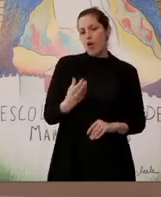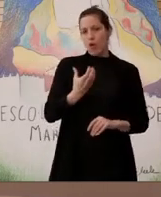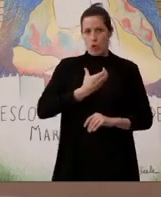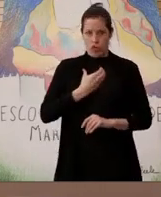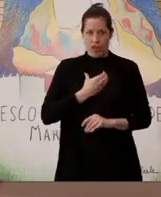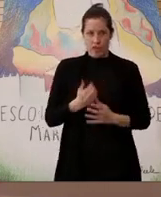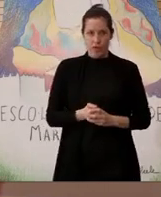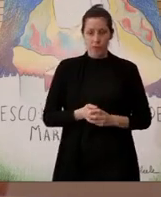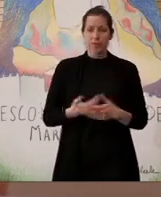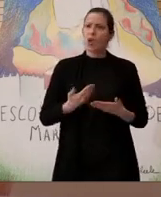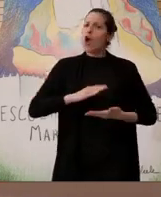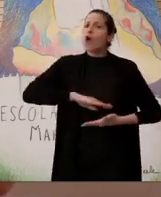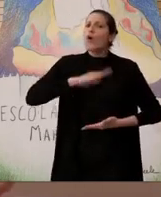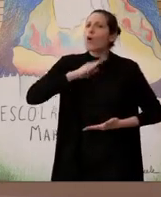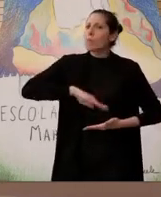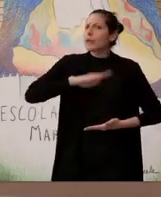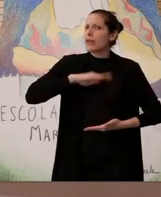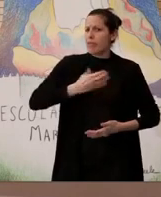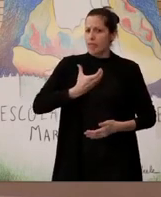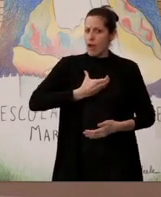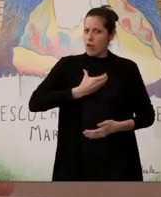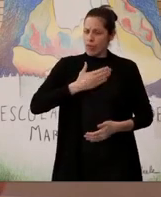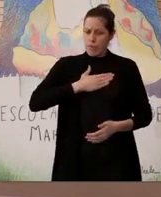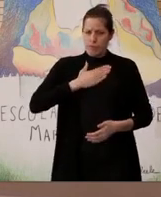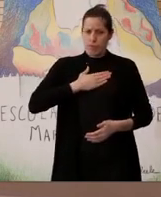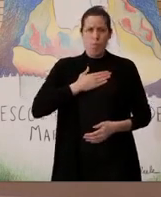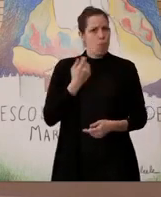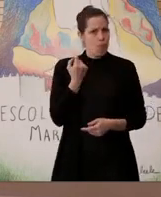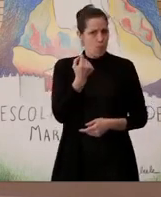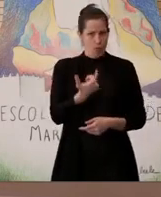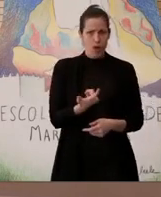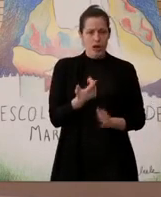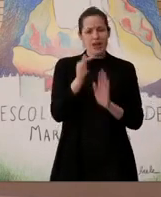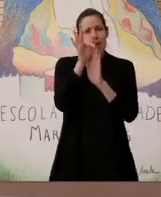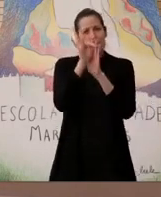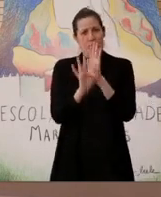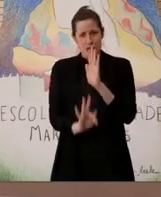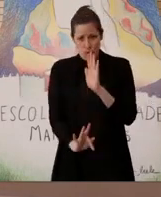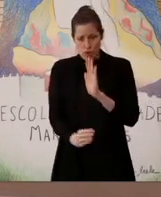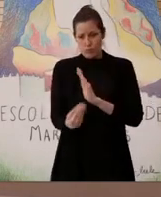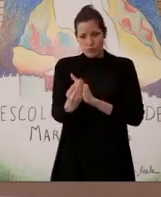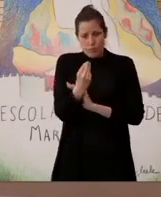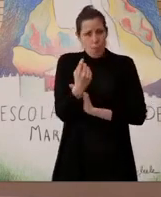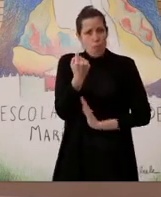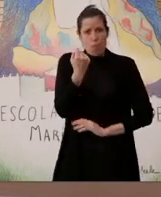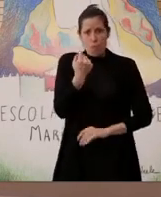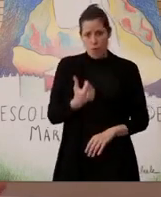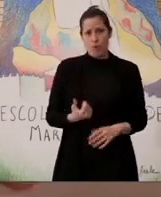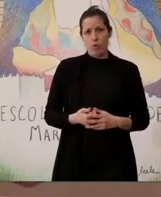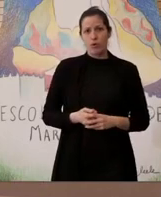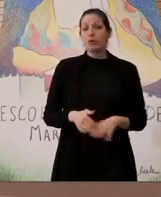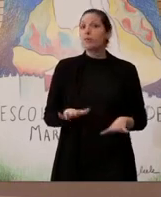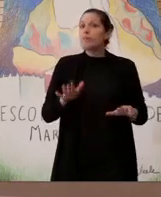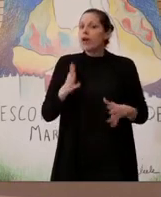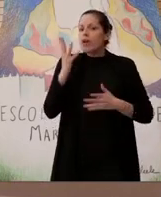que competencias propias tenemos pocas que orzamentos tenemos muy pocos orzamentos he administración